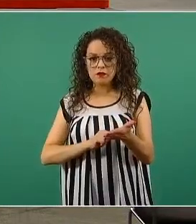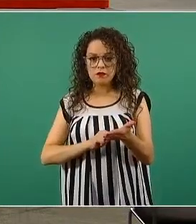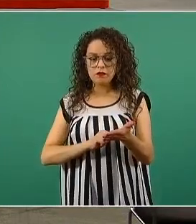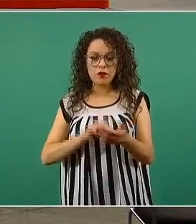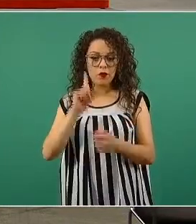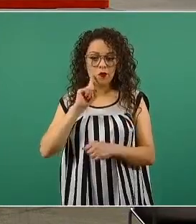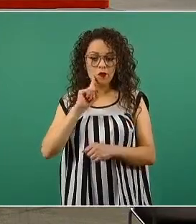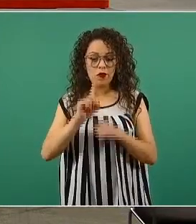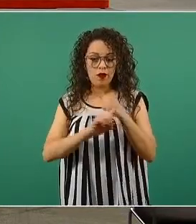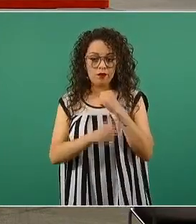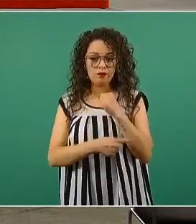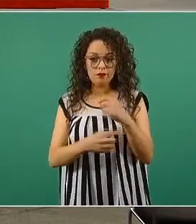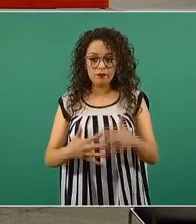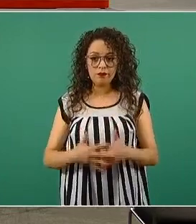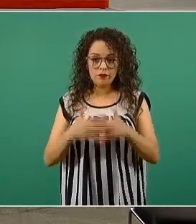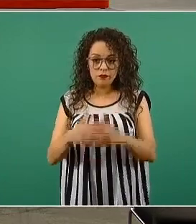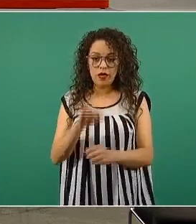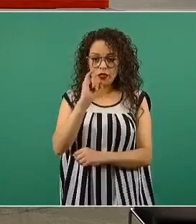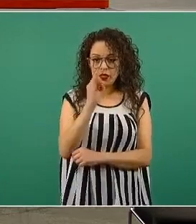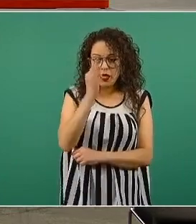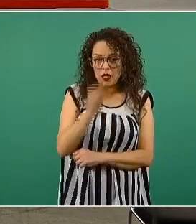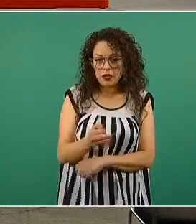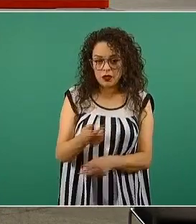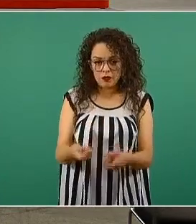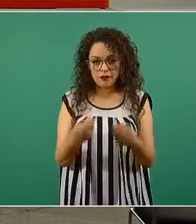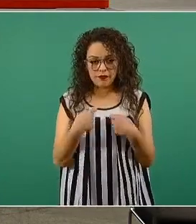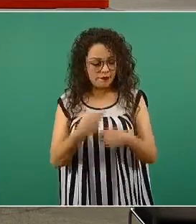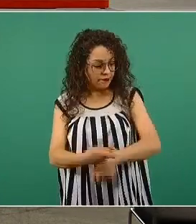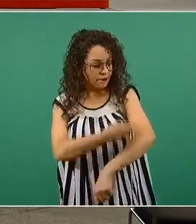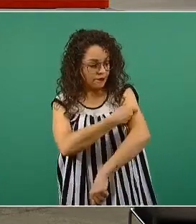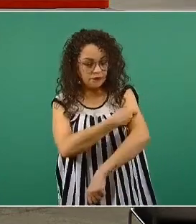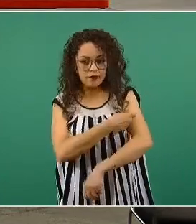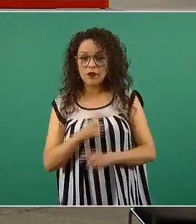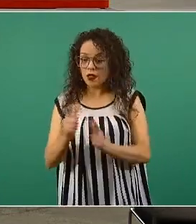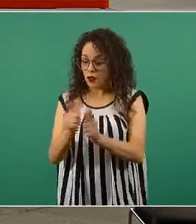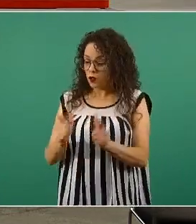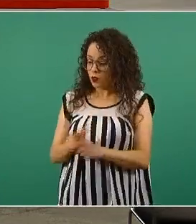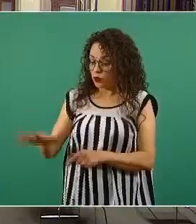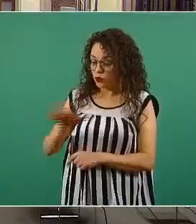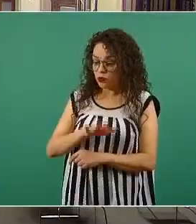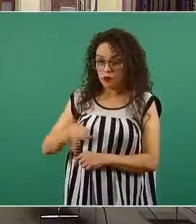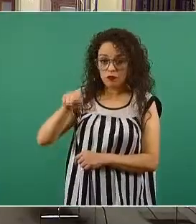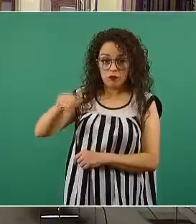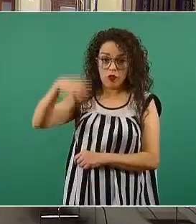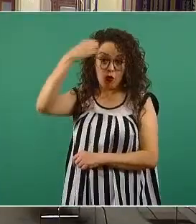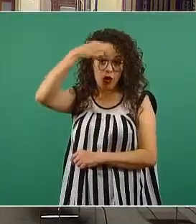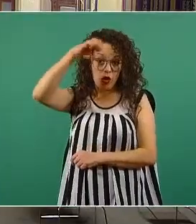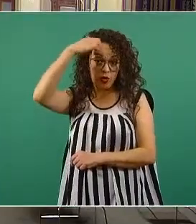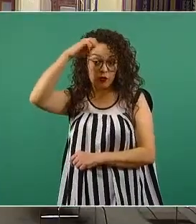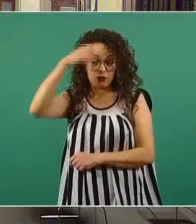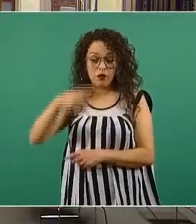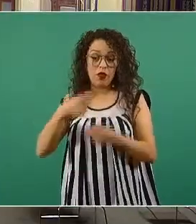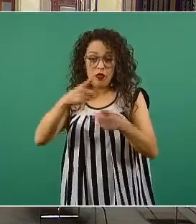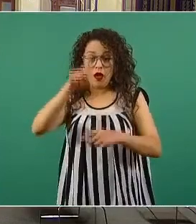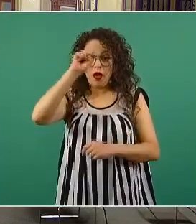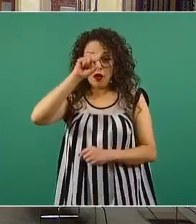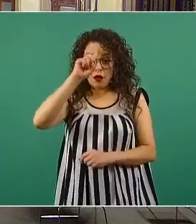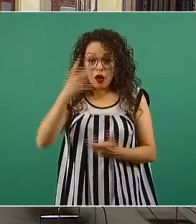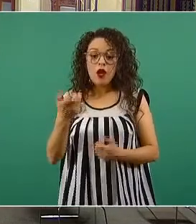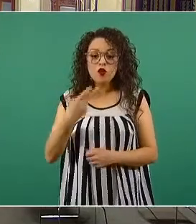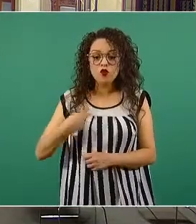mujeres embarazadas para recibir la vacuna, y desde el grupo de expertos que lo recomendaron y nosotros en la estrategia